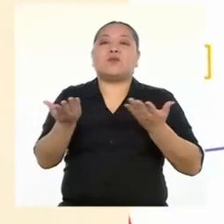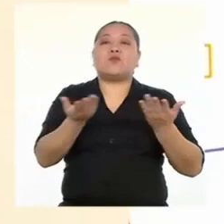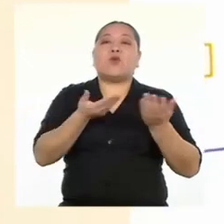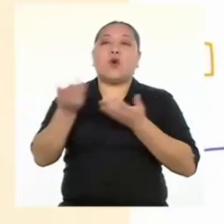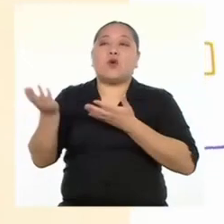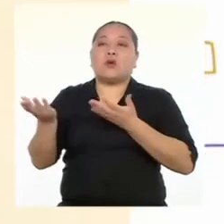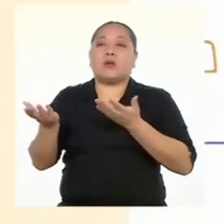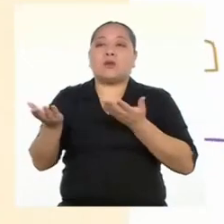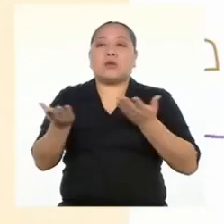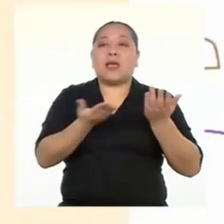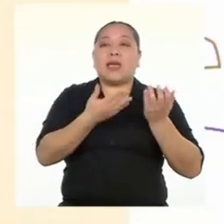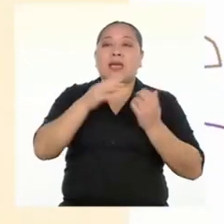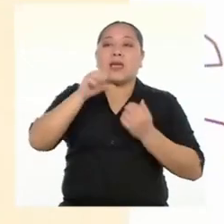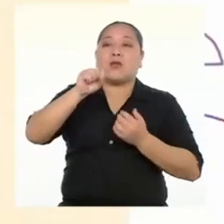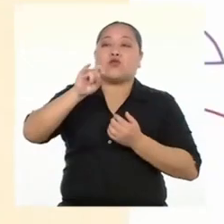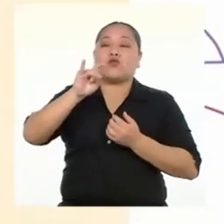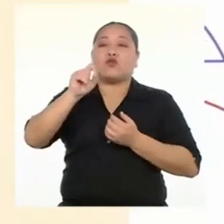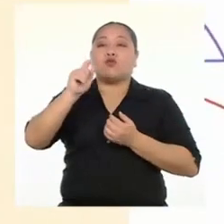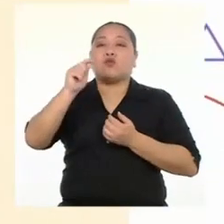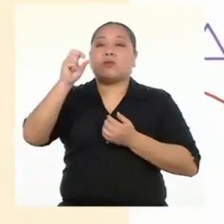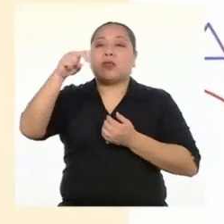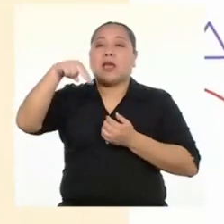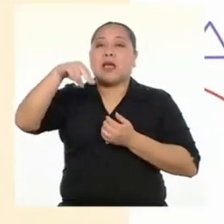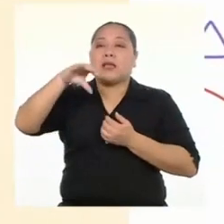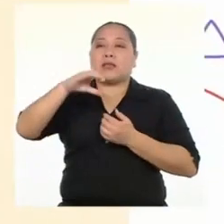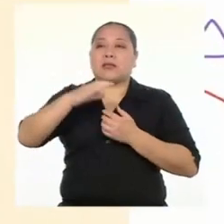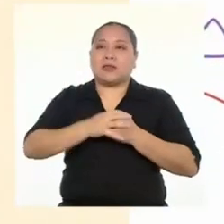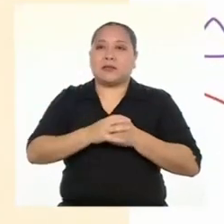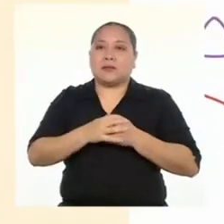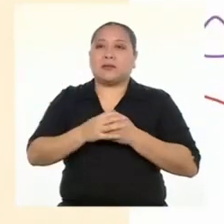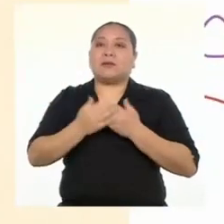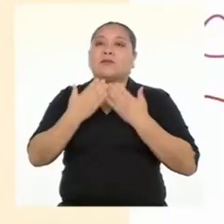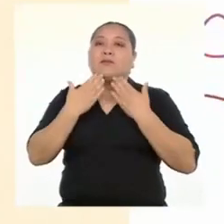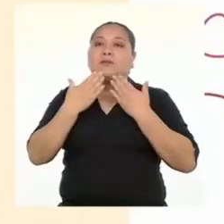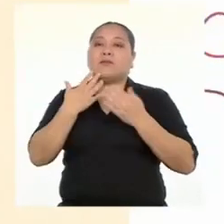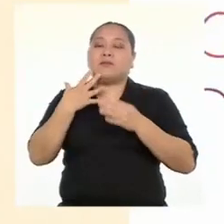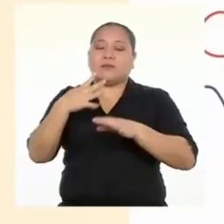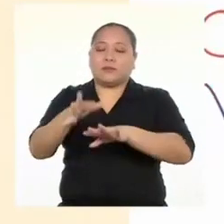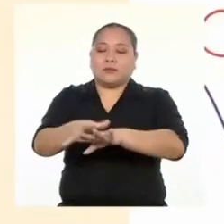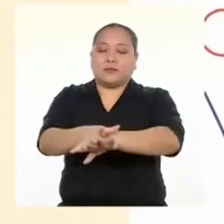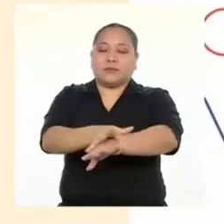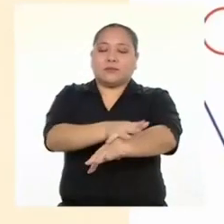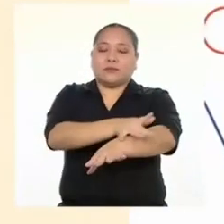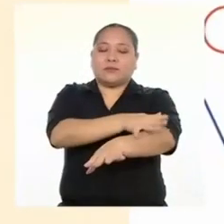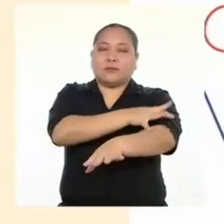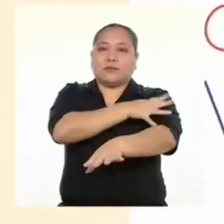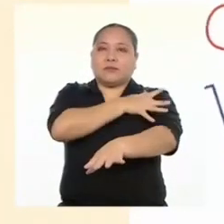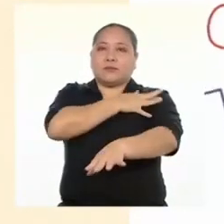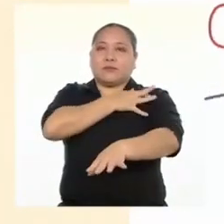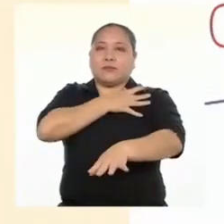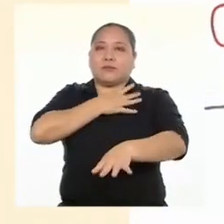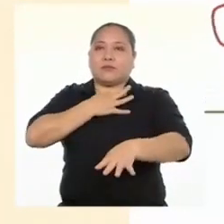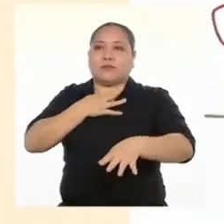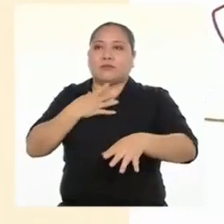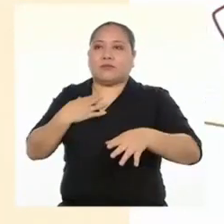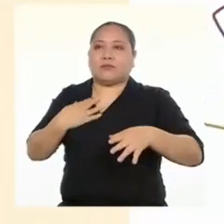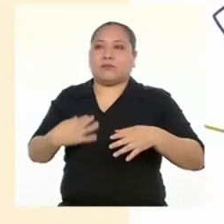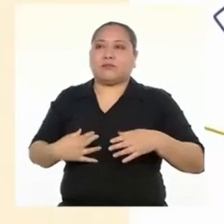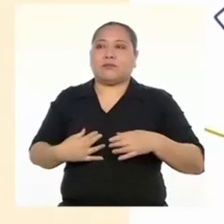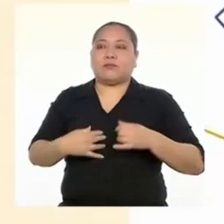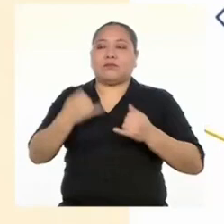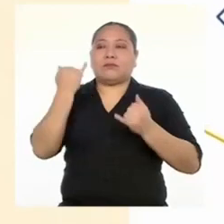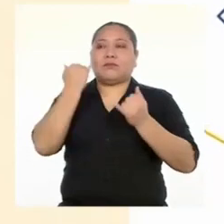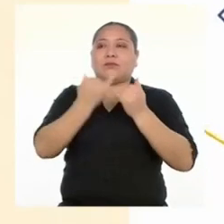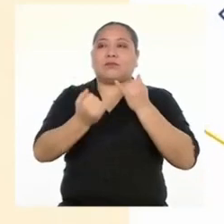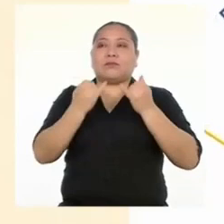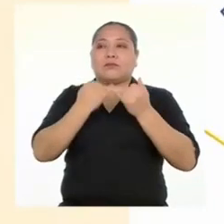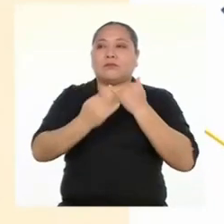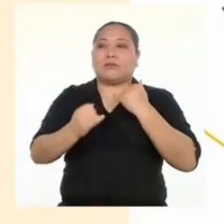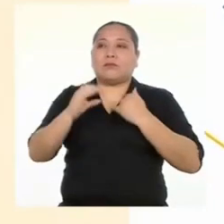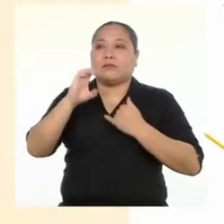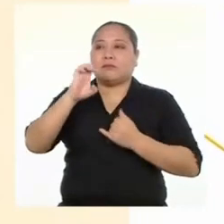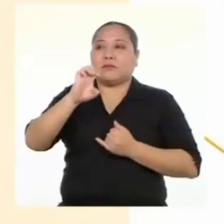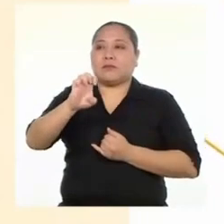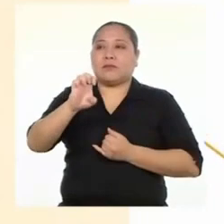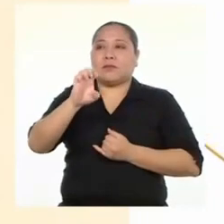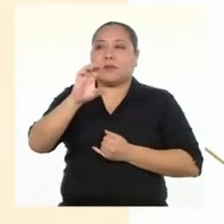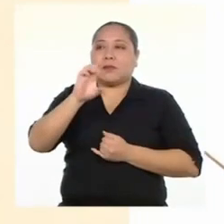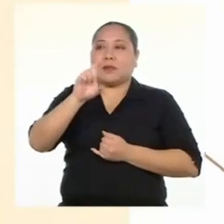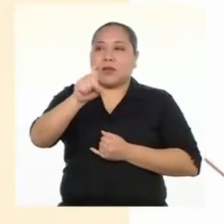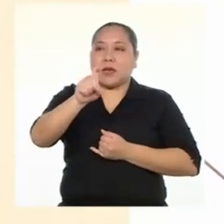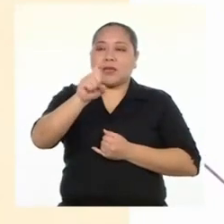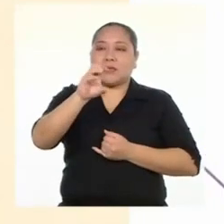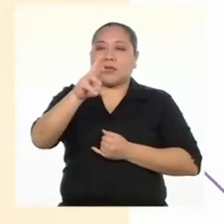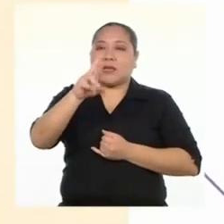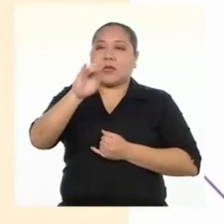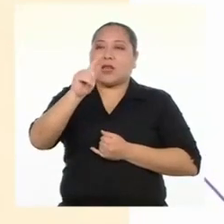reparte sustancias por todo el cuerpo, gracias a nuestro sistema circulatorio. Y finalmente, la excreción, que consiste en la eliminación